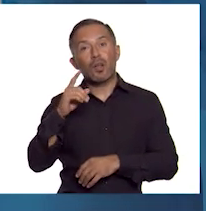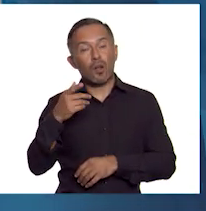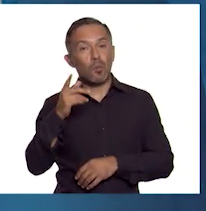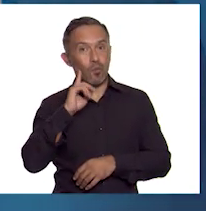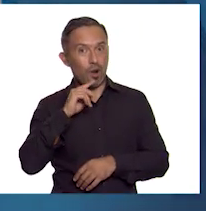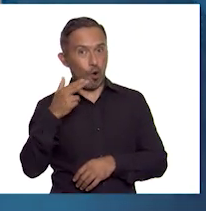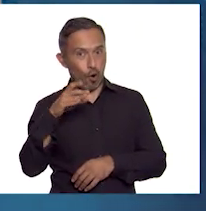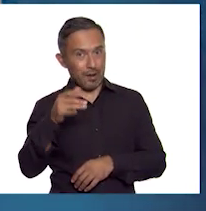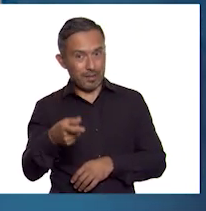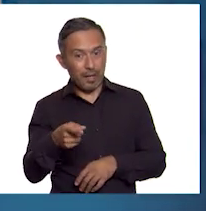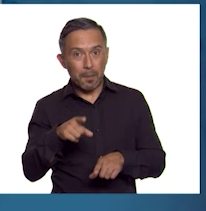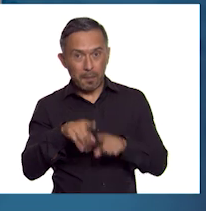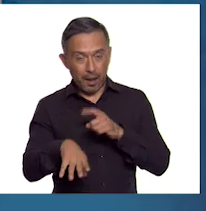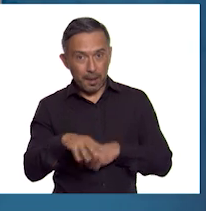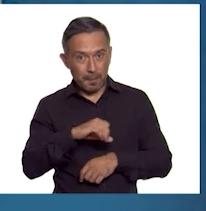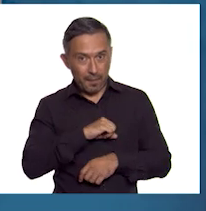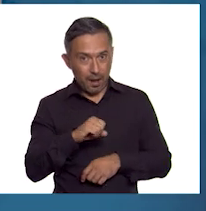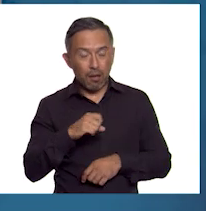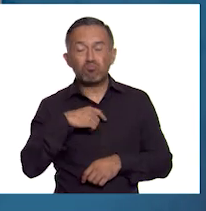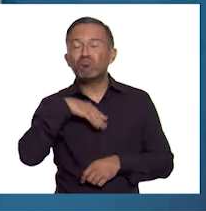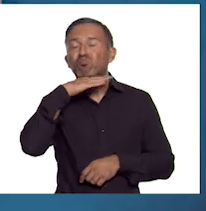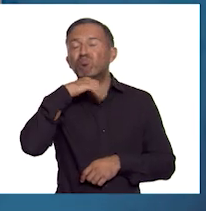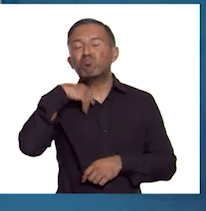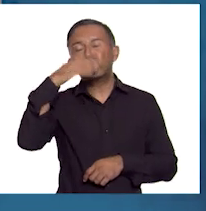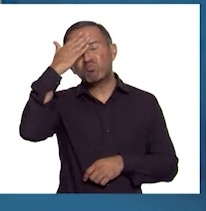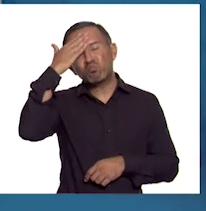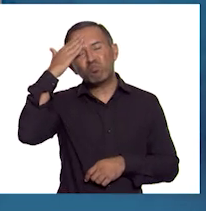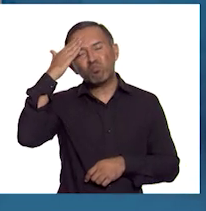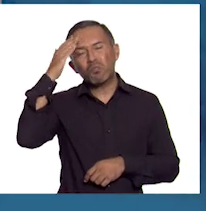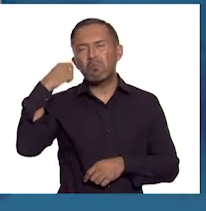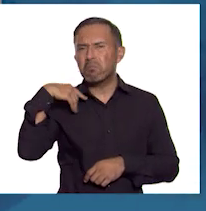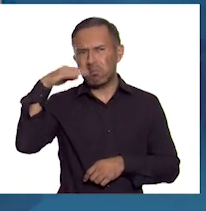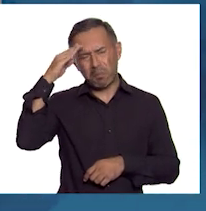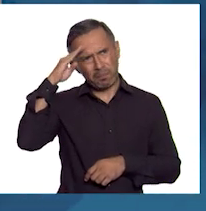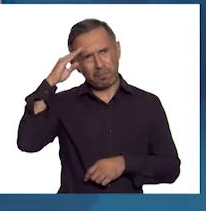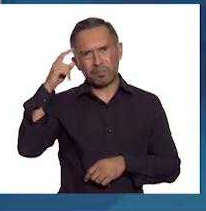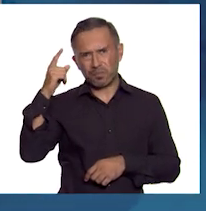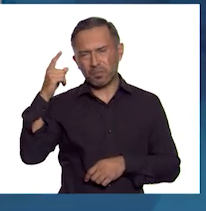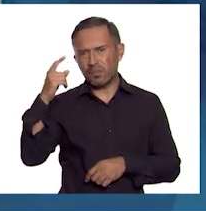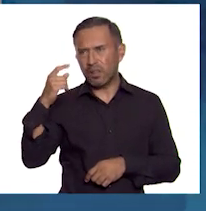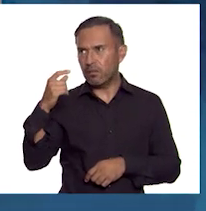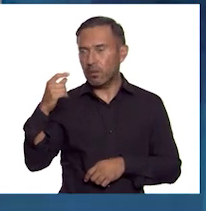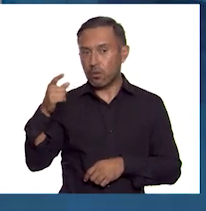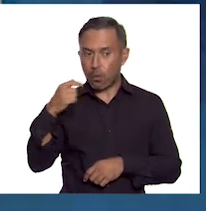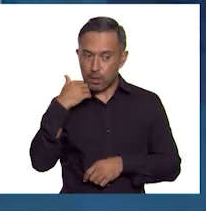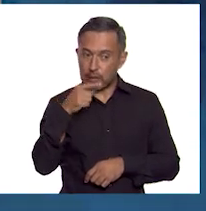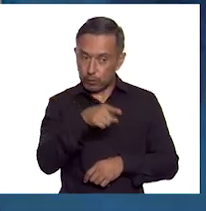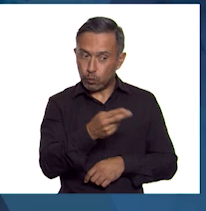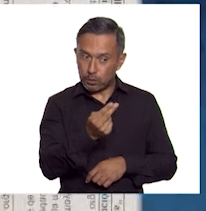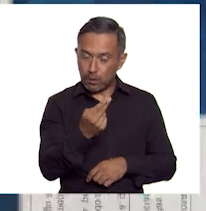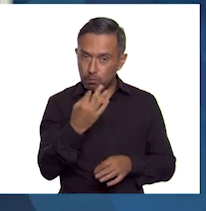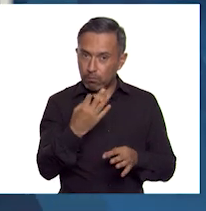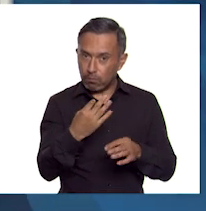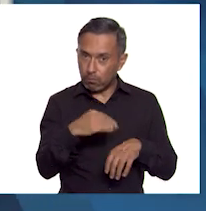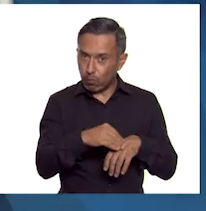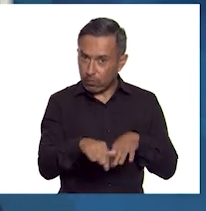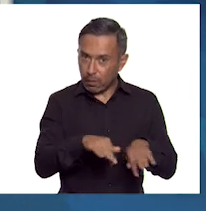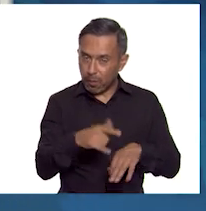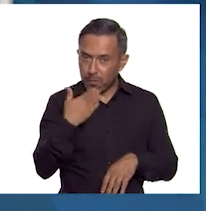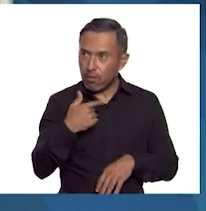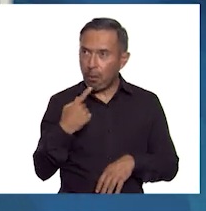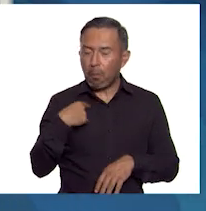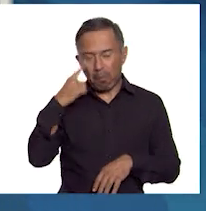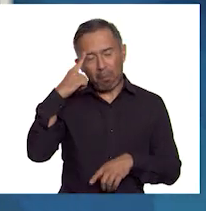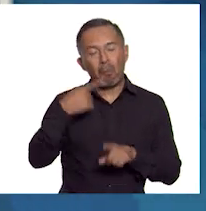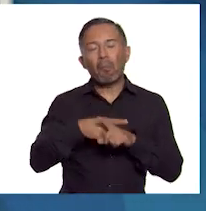mala es ingenua y no se da cuenta de que actúa de manera contraria a lo que sabe que se espera de ella. Por otra